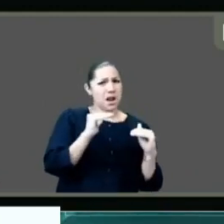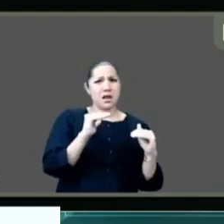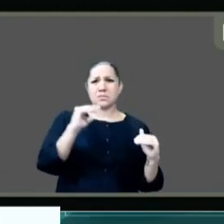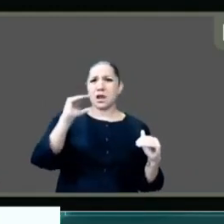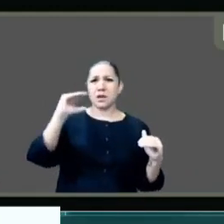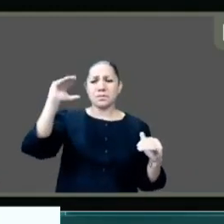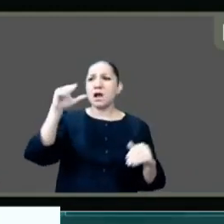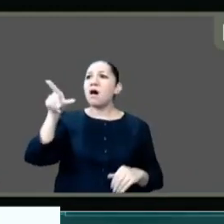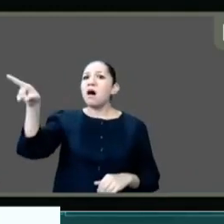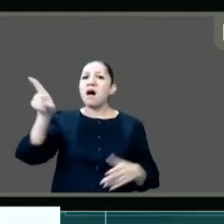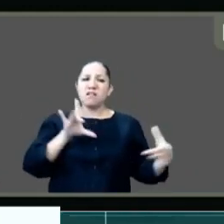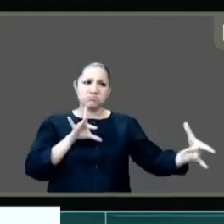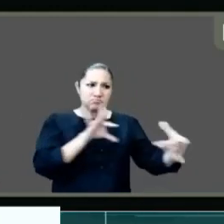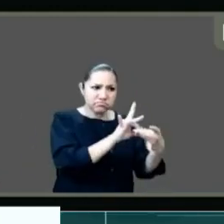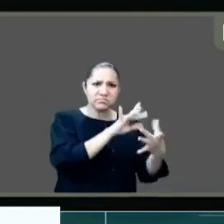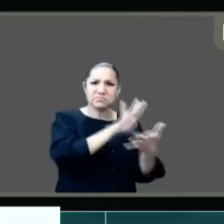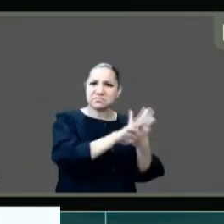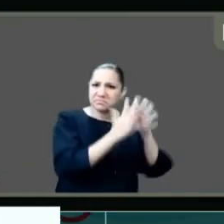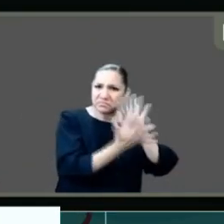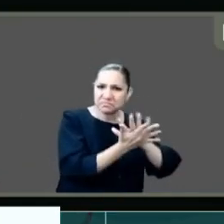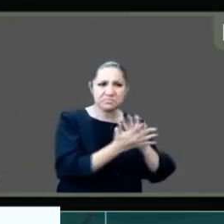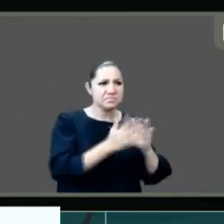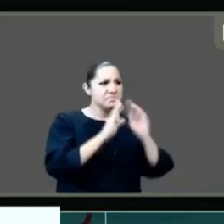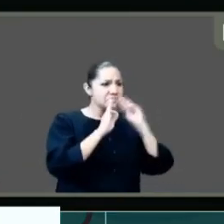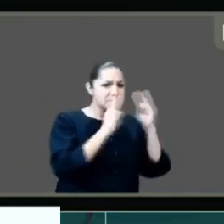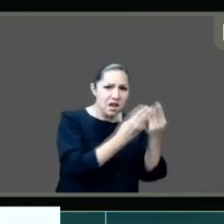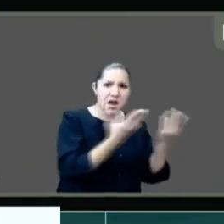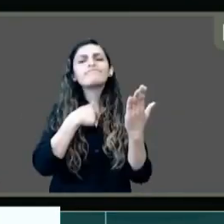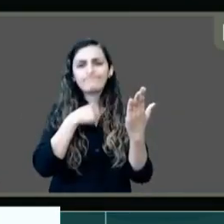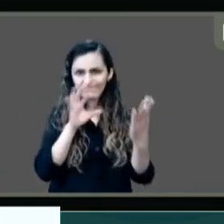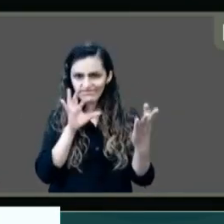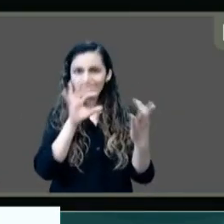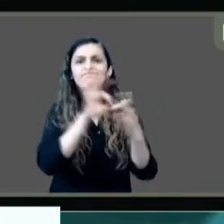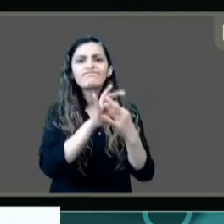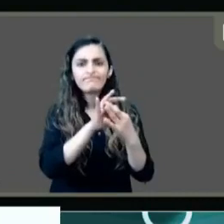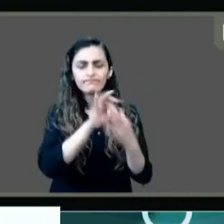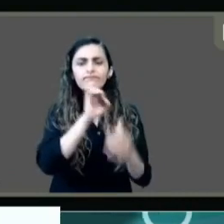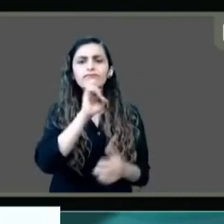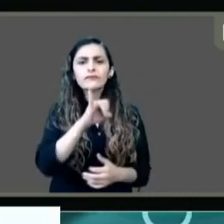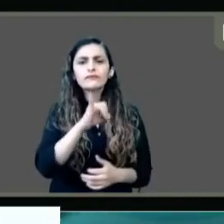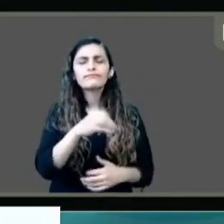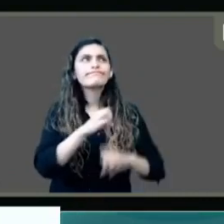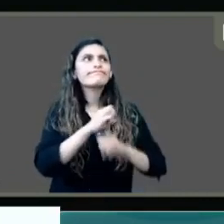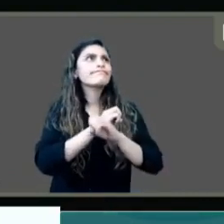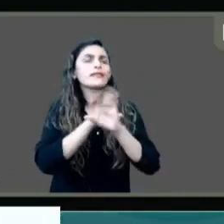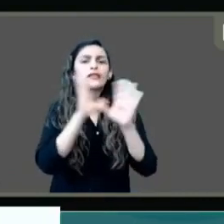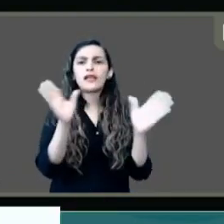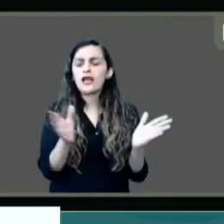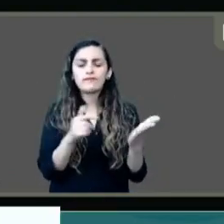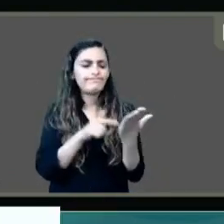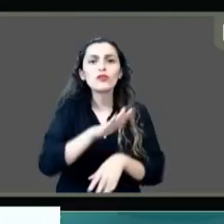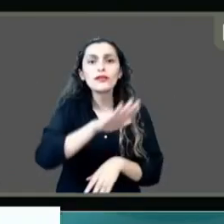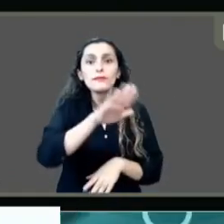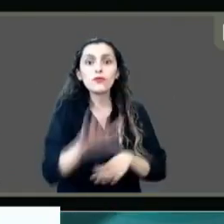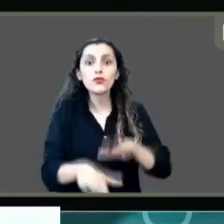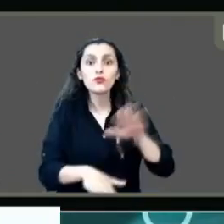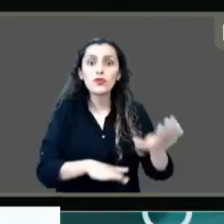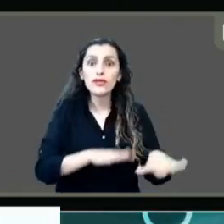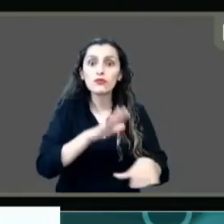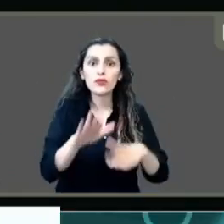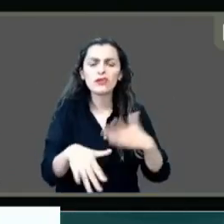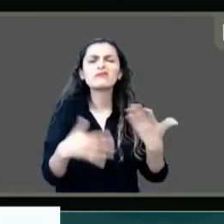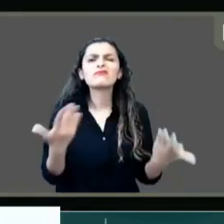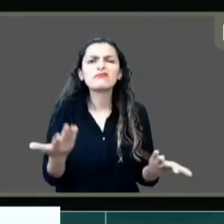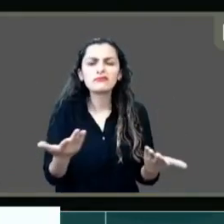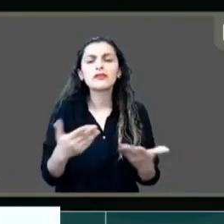asesinatos de mujeres en la calle empiezan a incrementar, incluso al punto en el que rebasan los asesinatos de la casa. Eso no significa, y otra vez volvemos a las